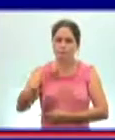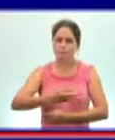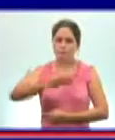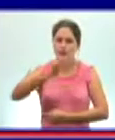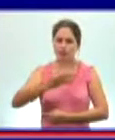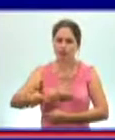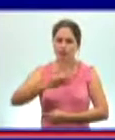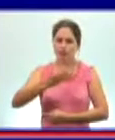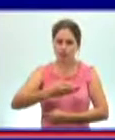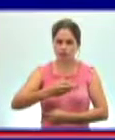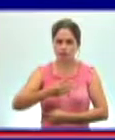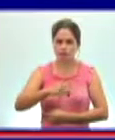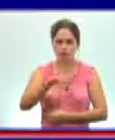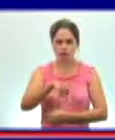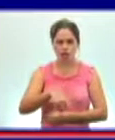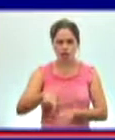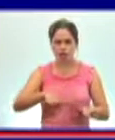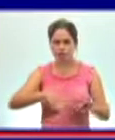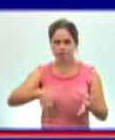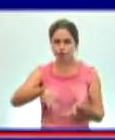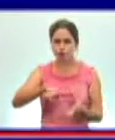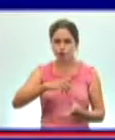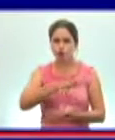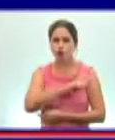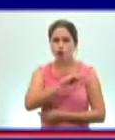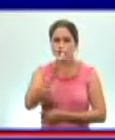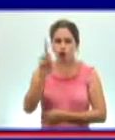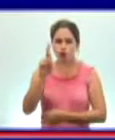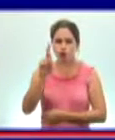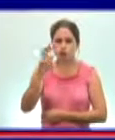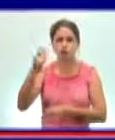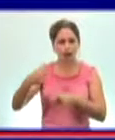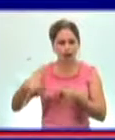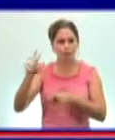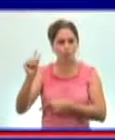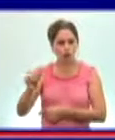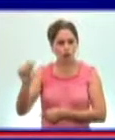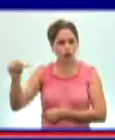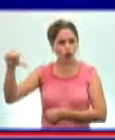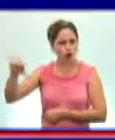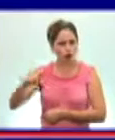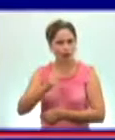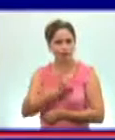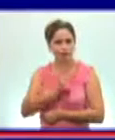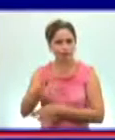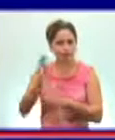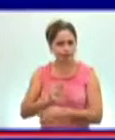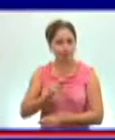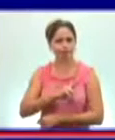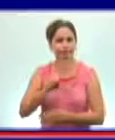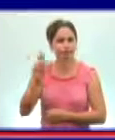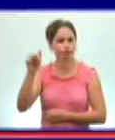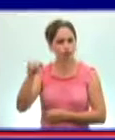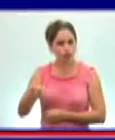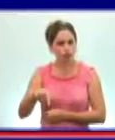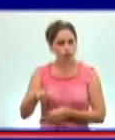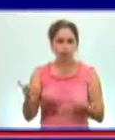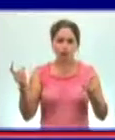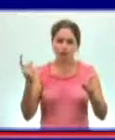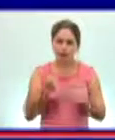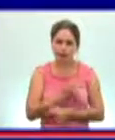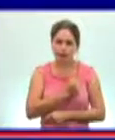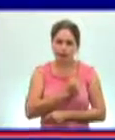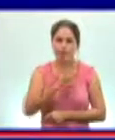revolucionario, habrá una contrarrevolución. Y eso es lo que está convocando Fidel. Una lucha perenne en contra de